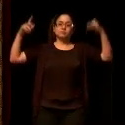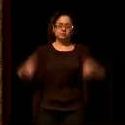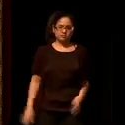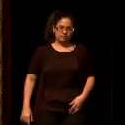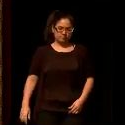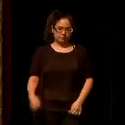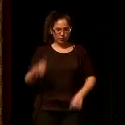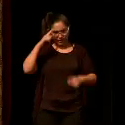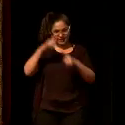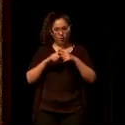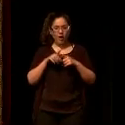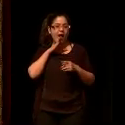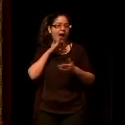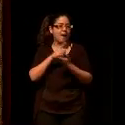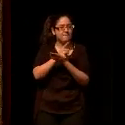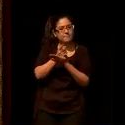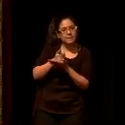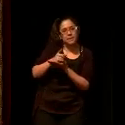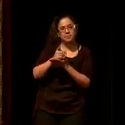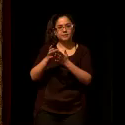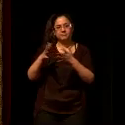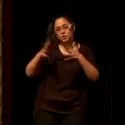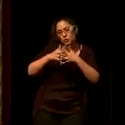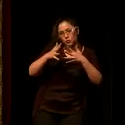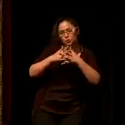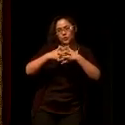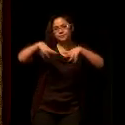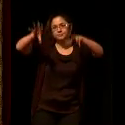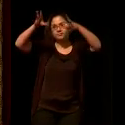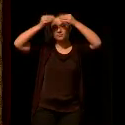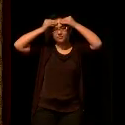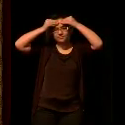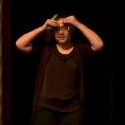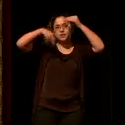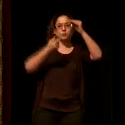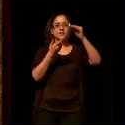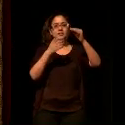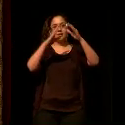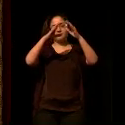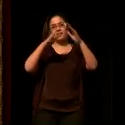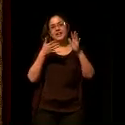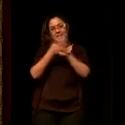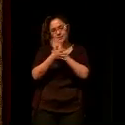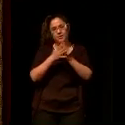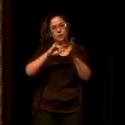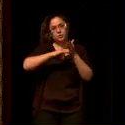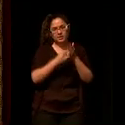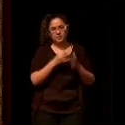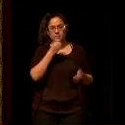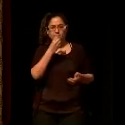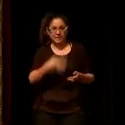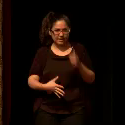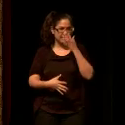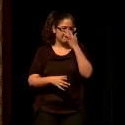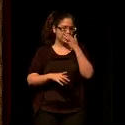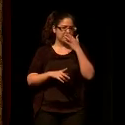hacer este gran mapa y ahí iremos haciendo como un embudo y finalmente os explicar el proyecto pero inclusión concierto que es lo